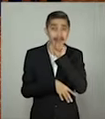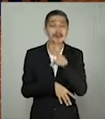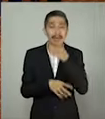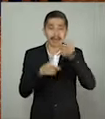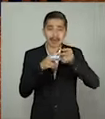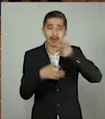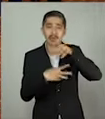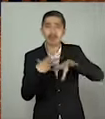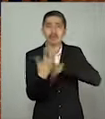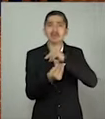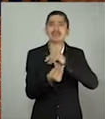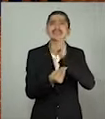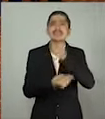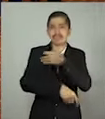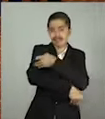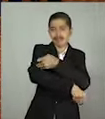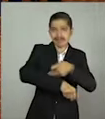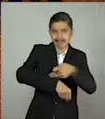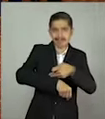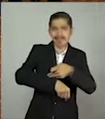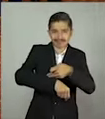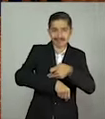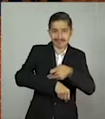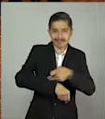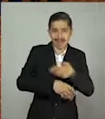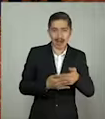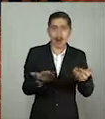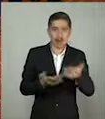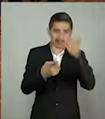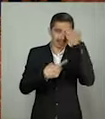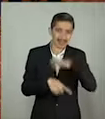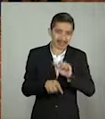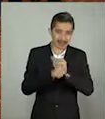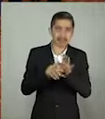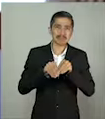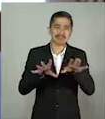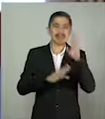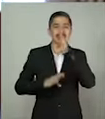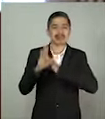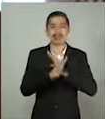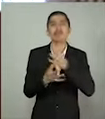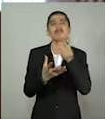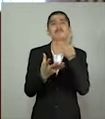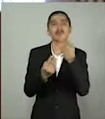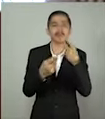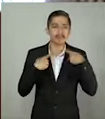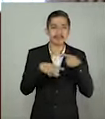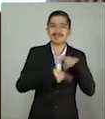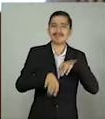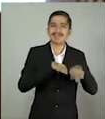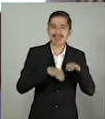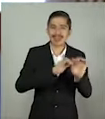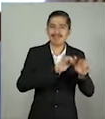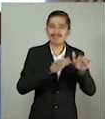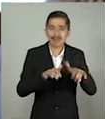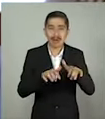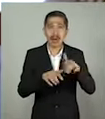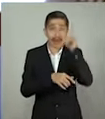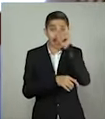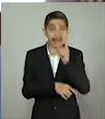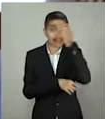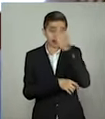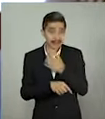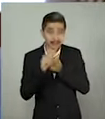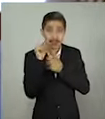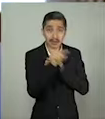y afectando la economía de las familias en un momento tan crítico. Mucha mano de obra, la que se emplea